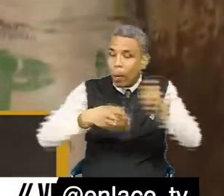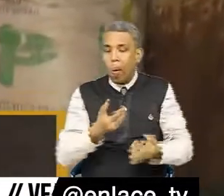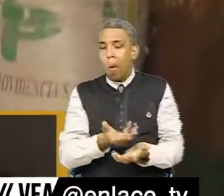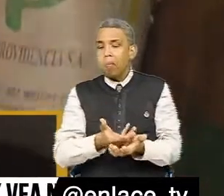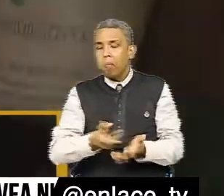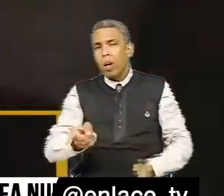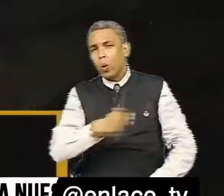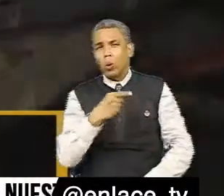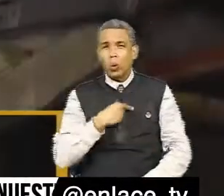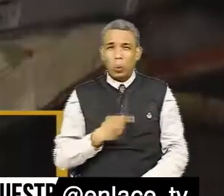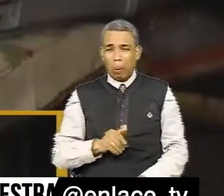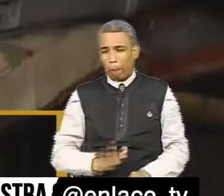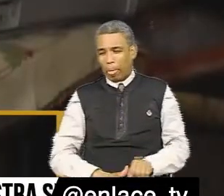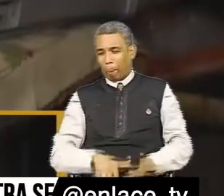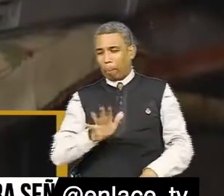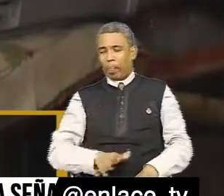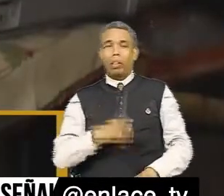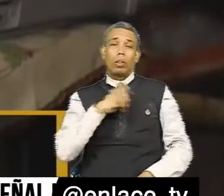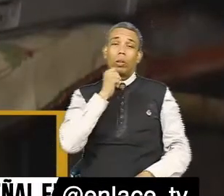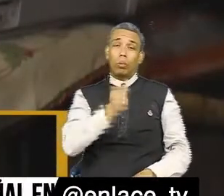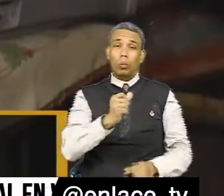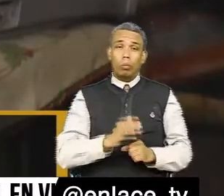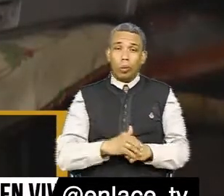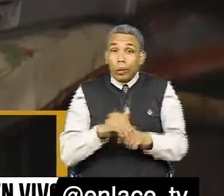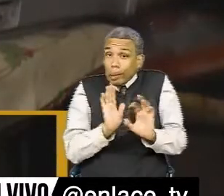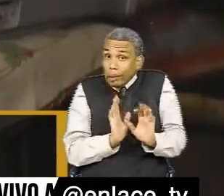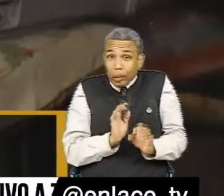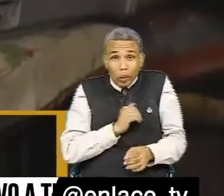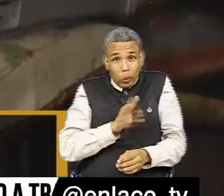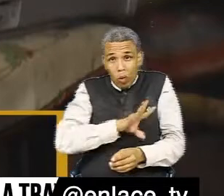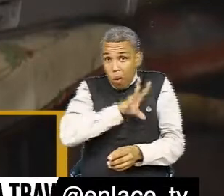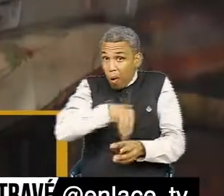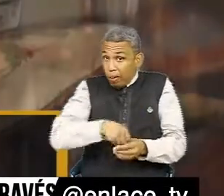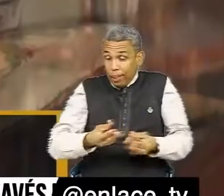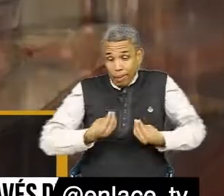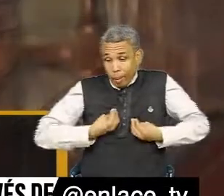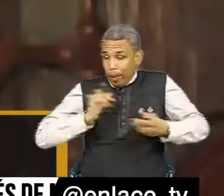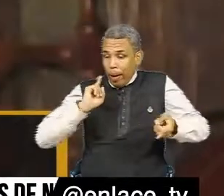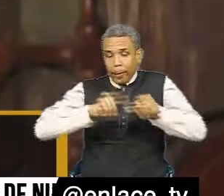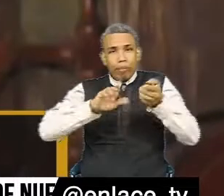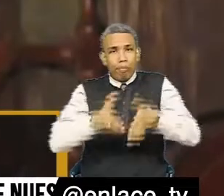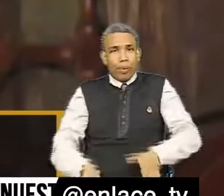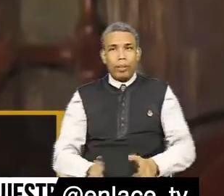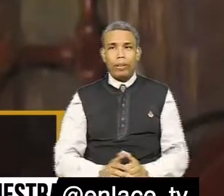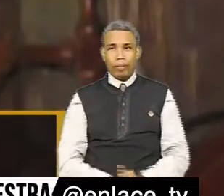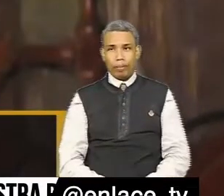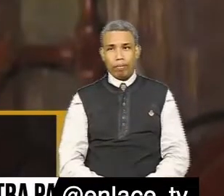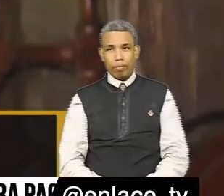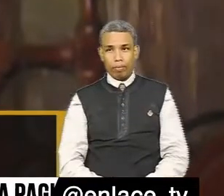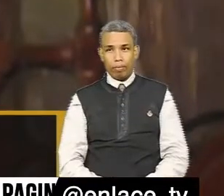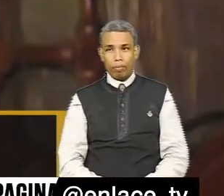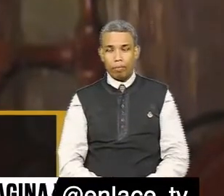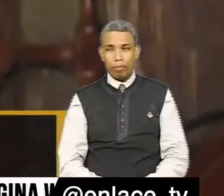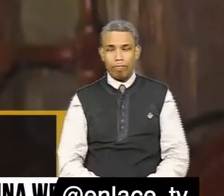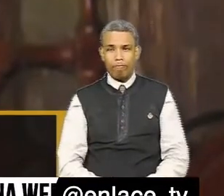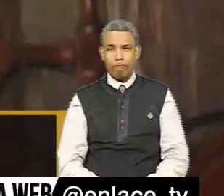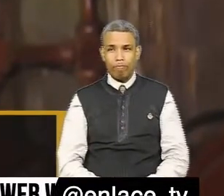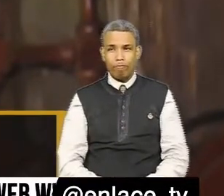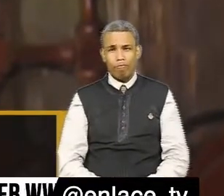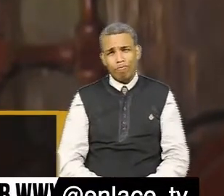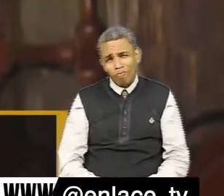arreglar esta casa y si estaremos hasta el último día yo quiero que la gente